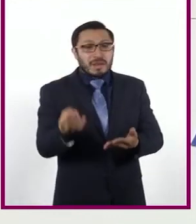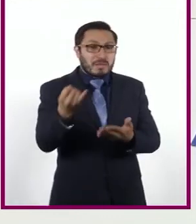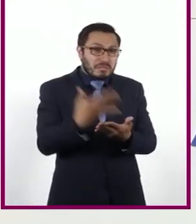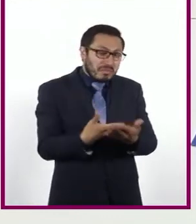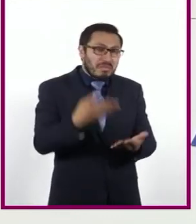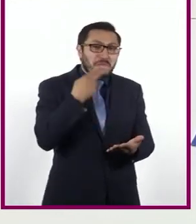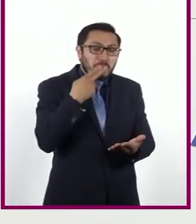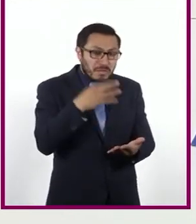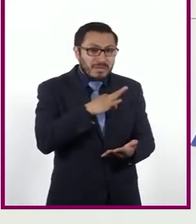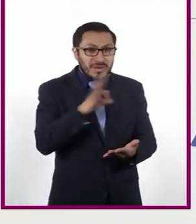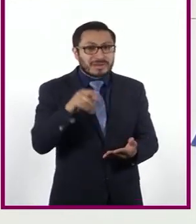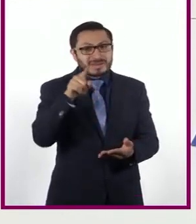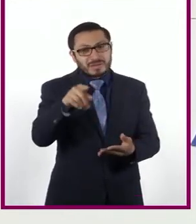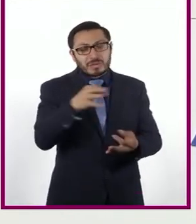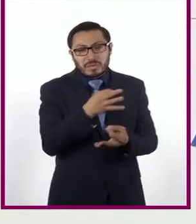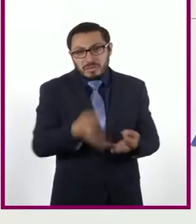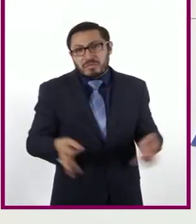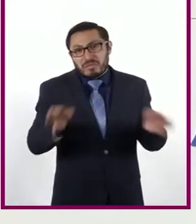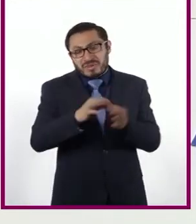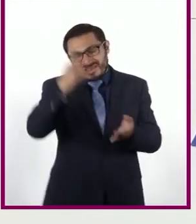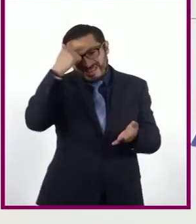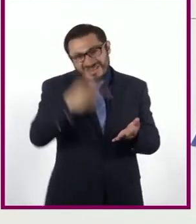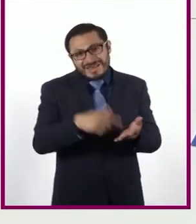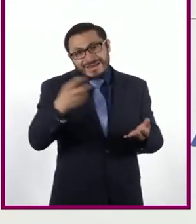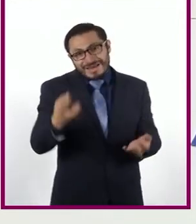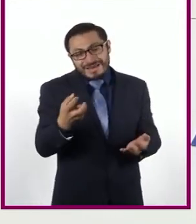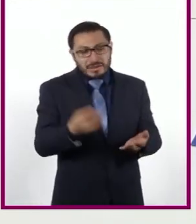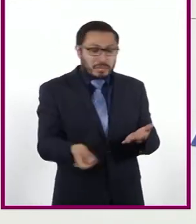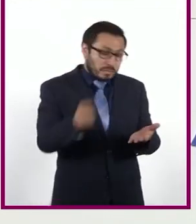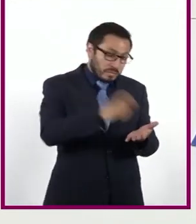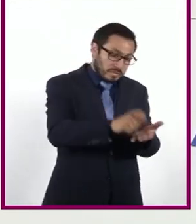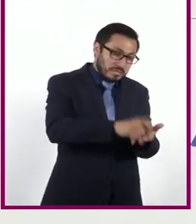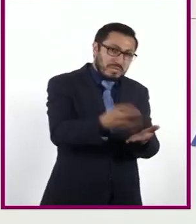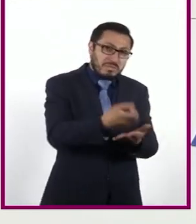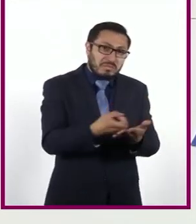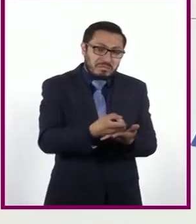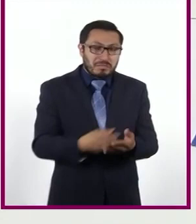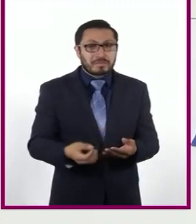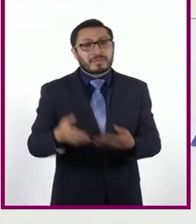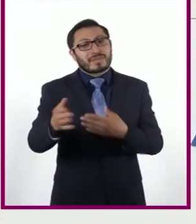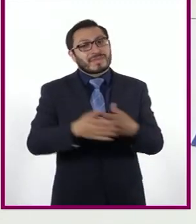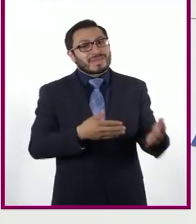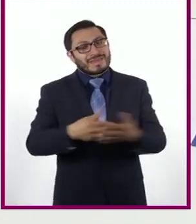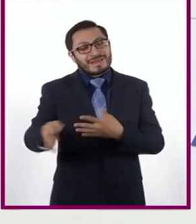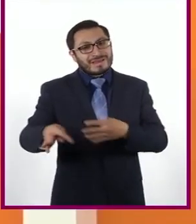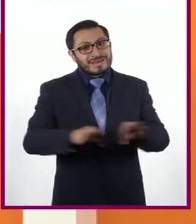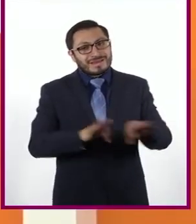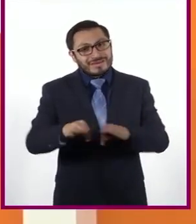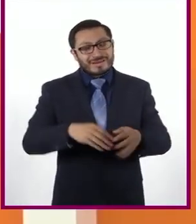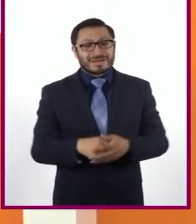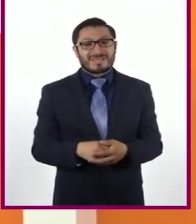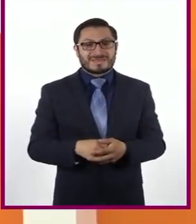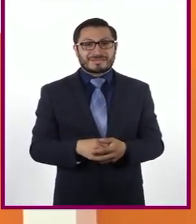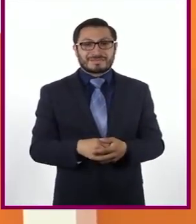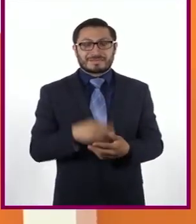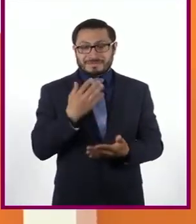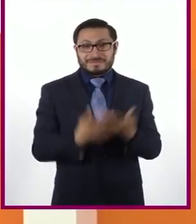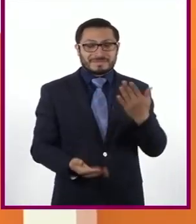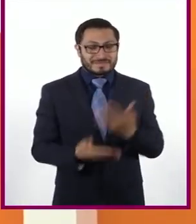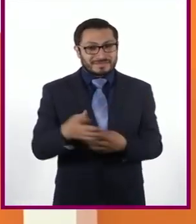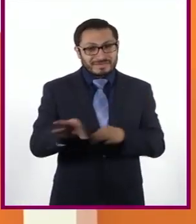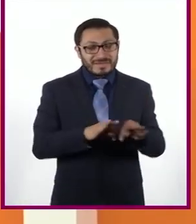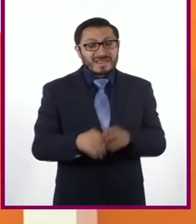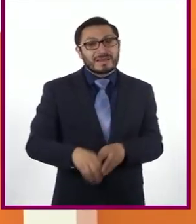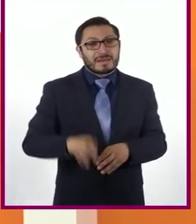que consideres relevantes para complementar tu trabajo. ¡Pongan manos a la obra! Recuerden consultar